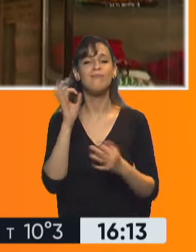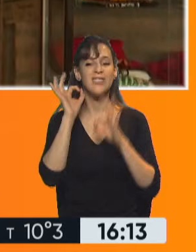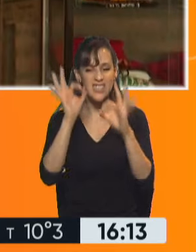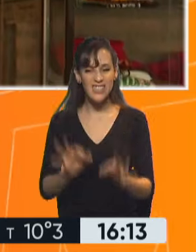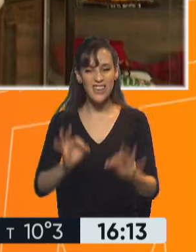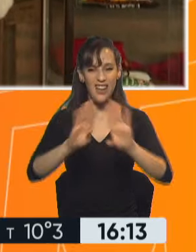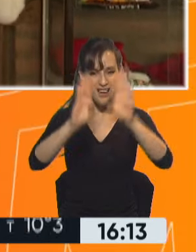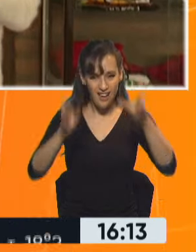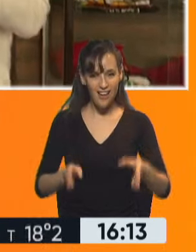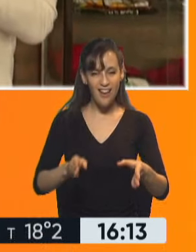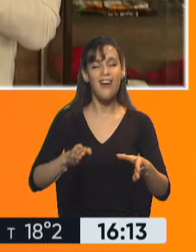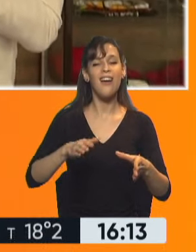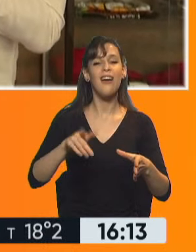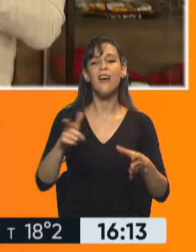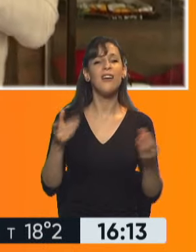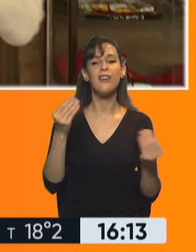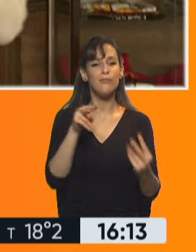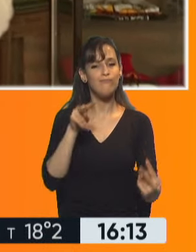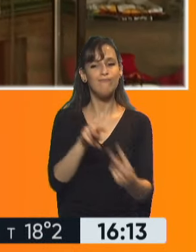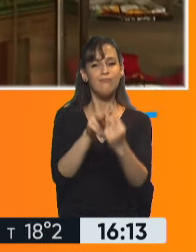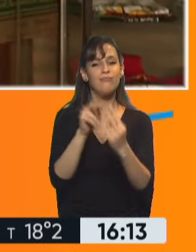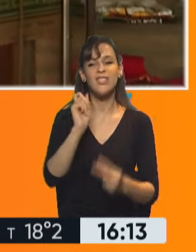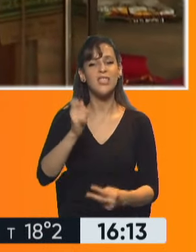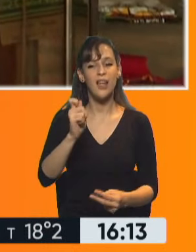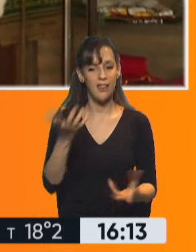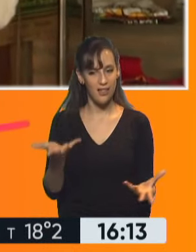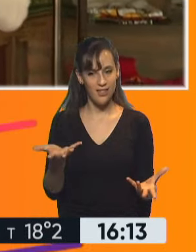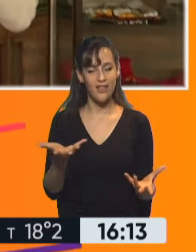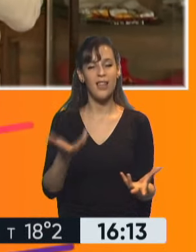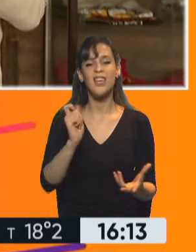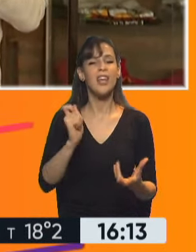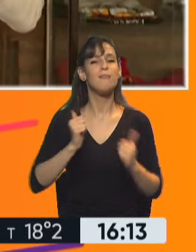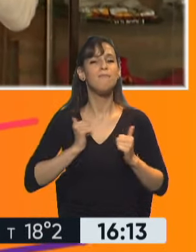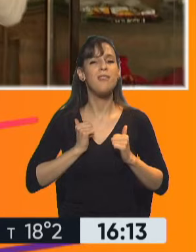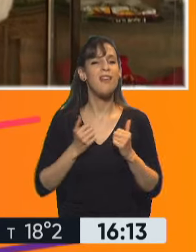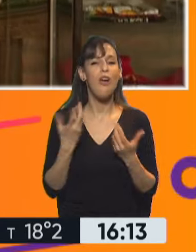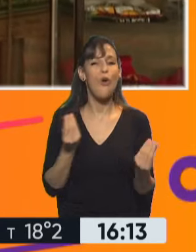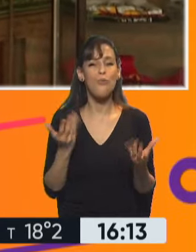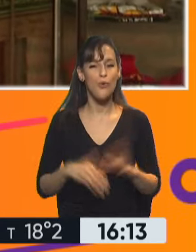Goico, con qué te encontraste cuando llegaste a ese lugar, con qué te esperó Froilán.